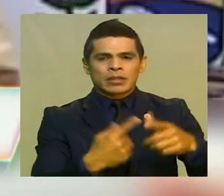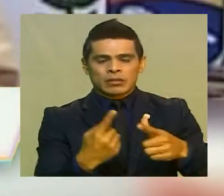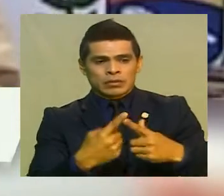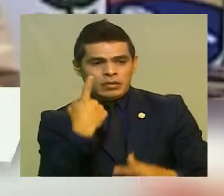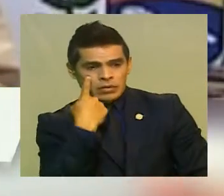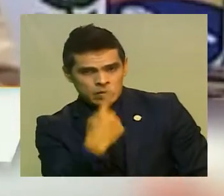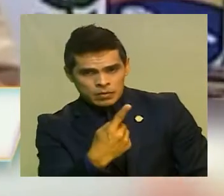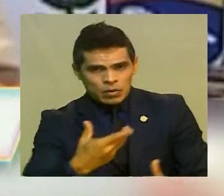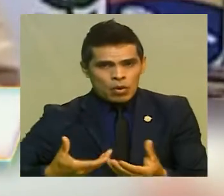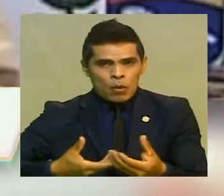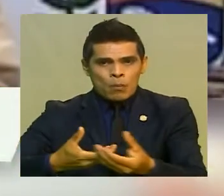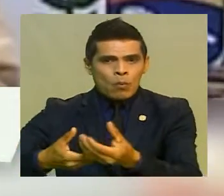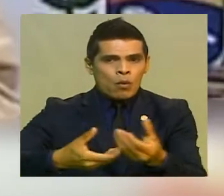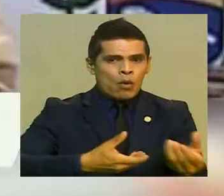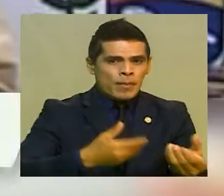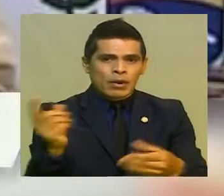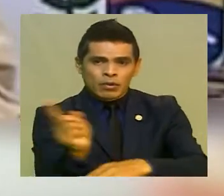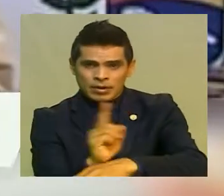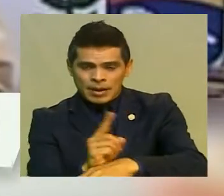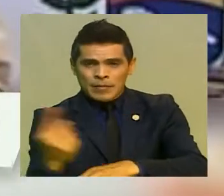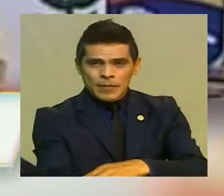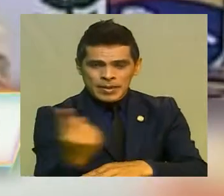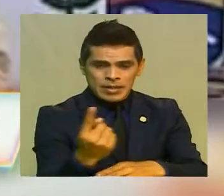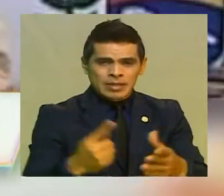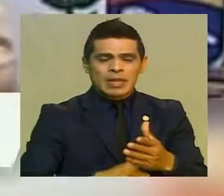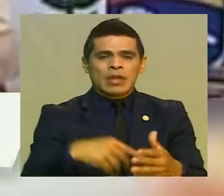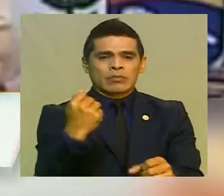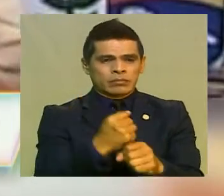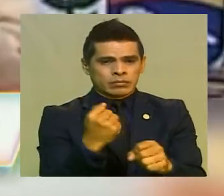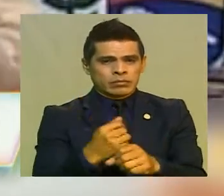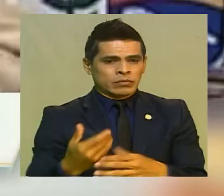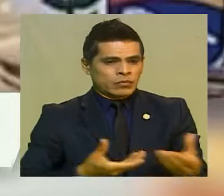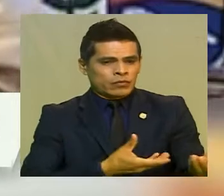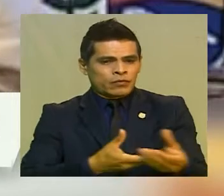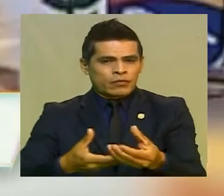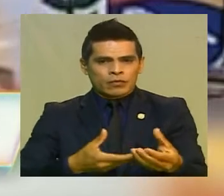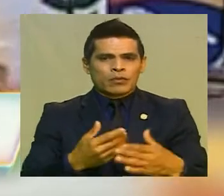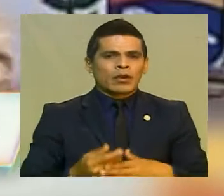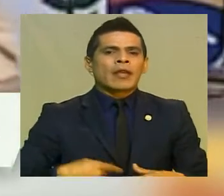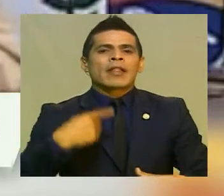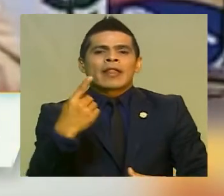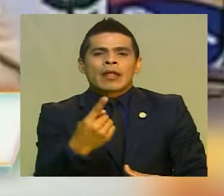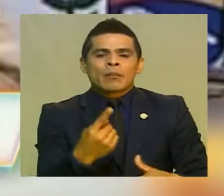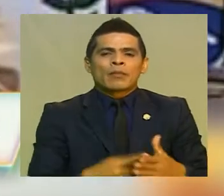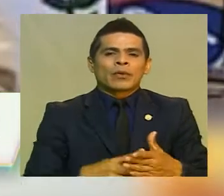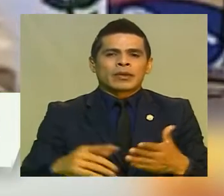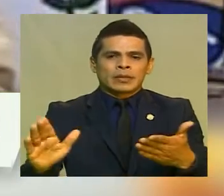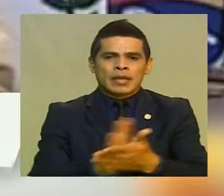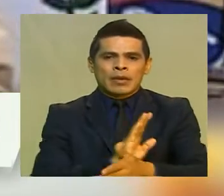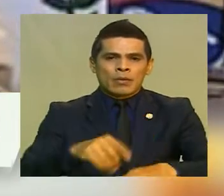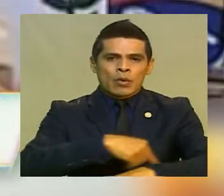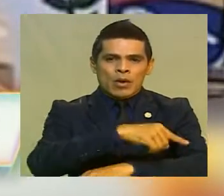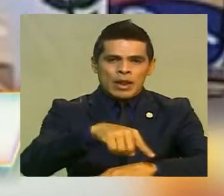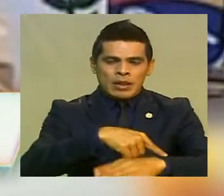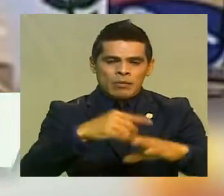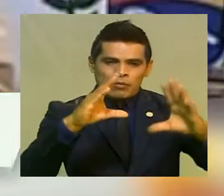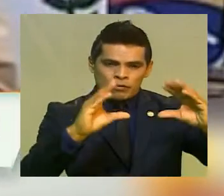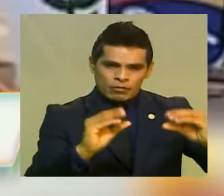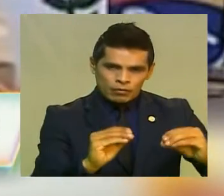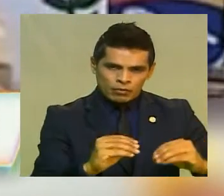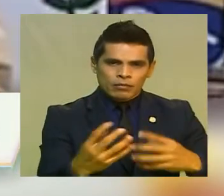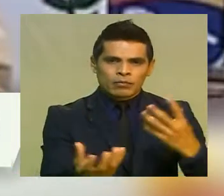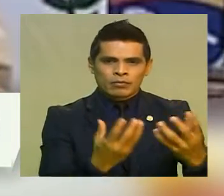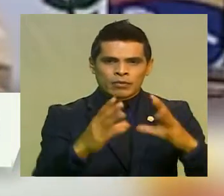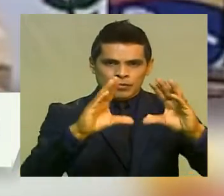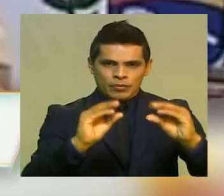acción de los bomberos de morón y de pequivén una vez controlado y que se pasó lo que llaman el tiempo de enfriamiento pudimos ingresar